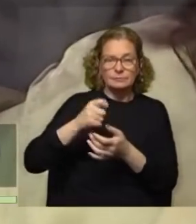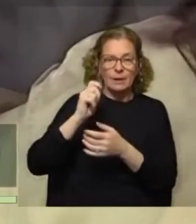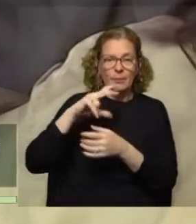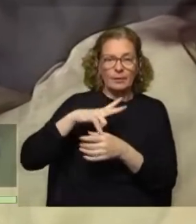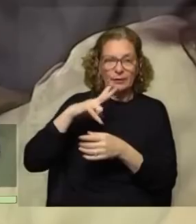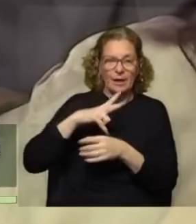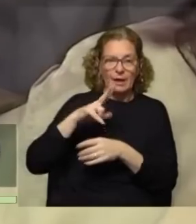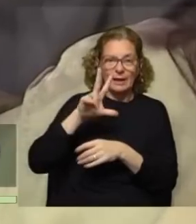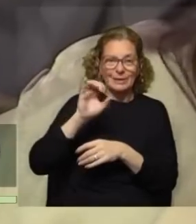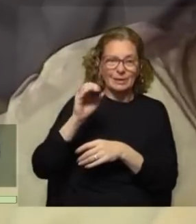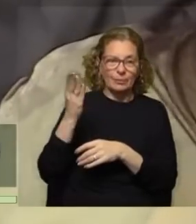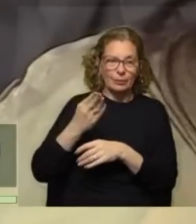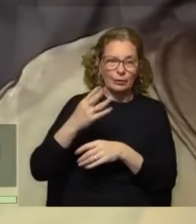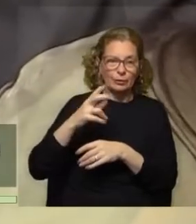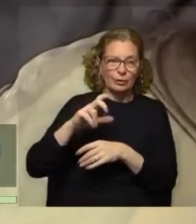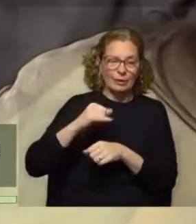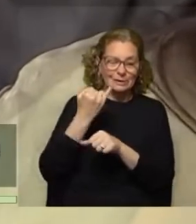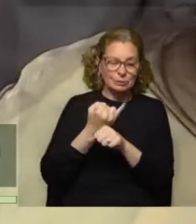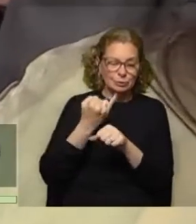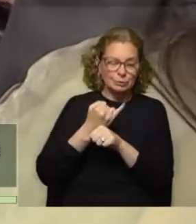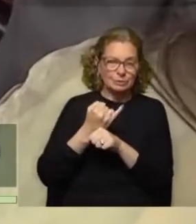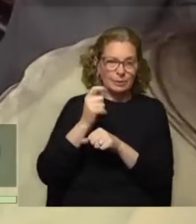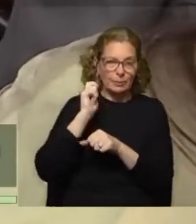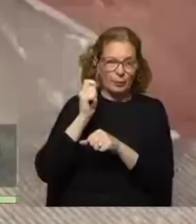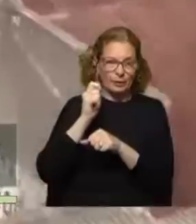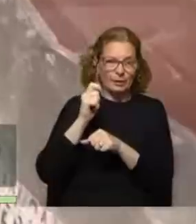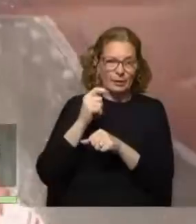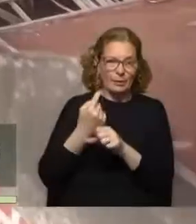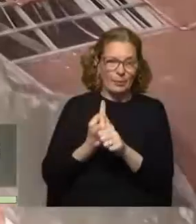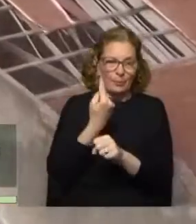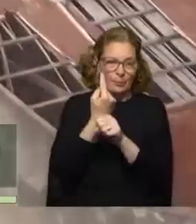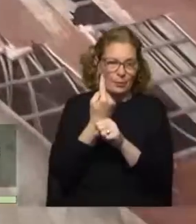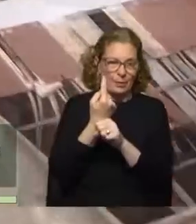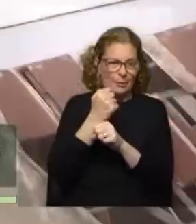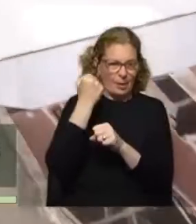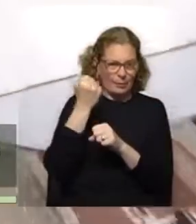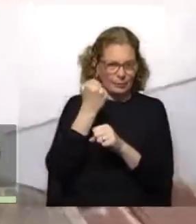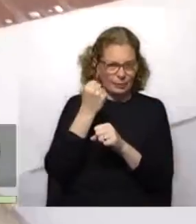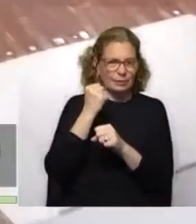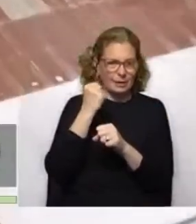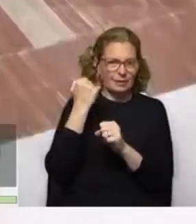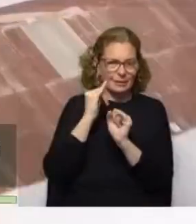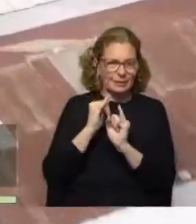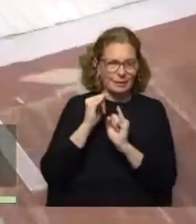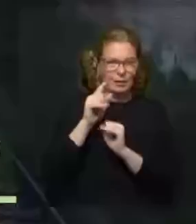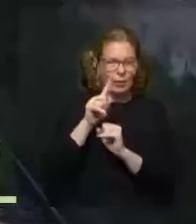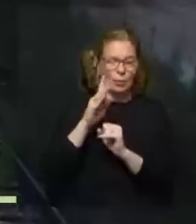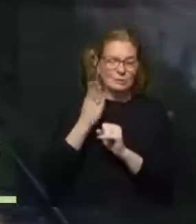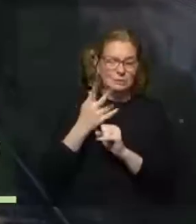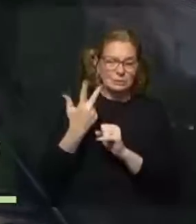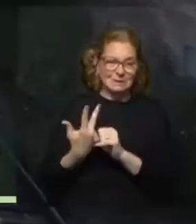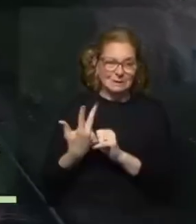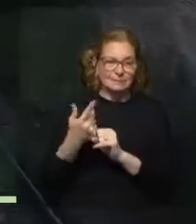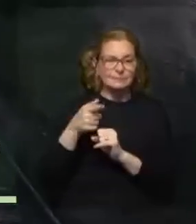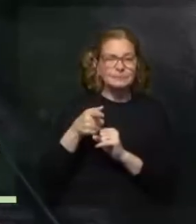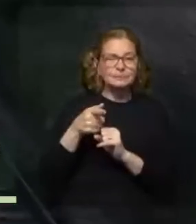pública grandes números nunca la inversión pública es el principal motor pero si es un motor muy importante Es aproximadamente un tercio y bueno